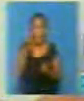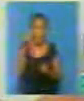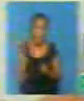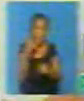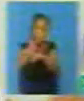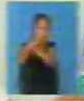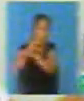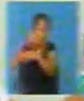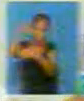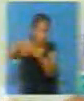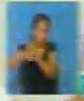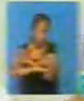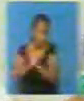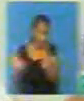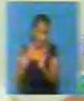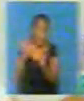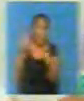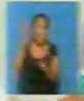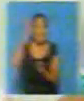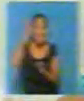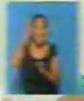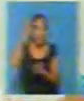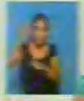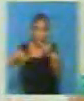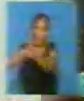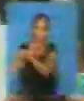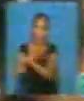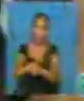están todo arrestado creo que hay son exactamente 30 personas arrestadas